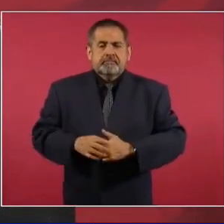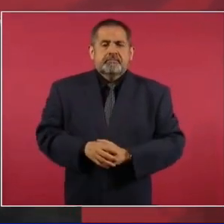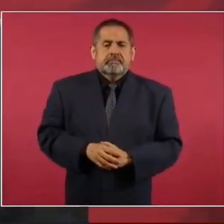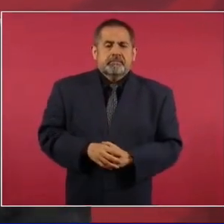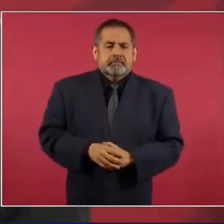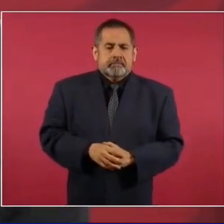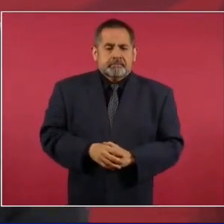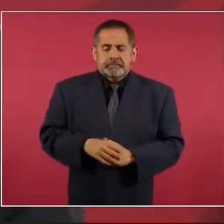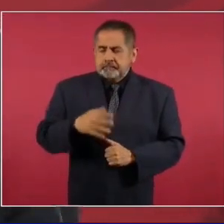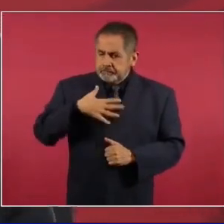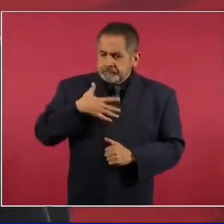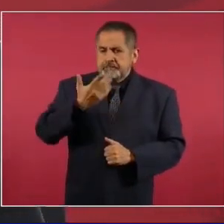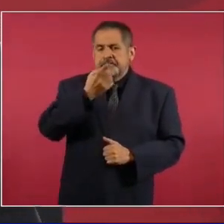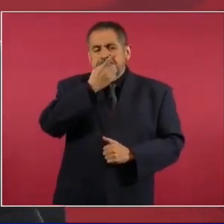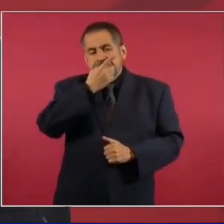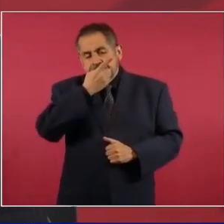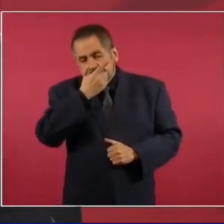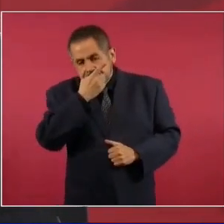ha dicho